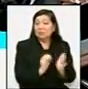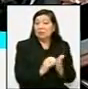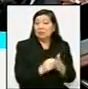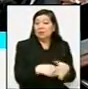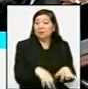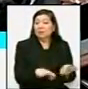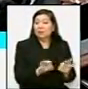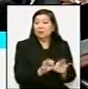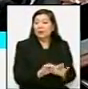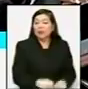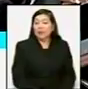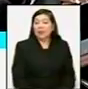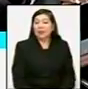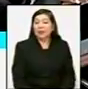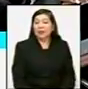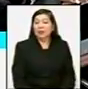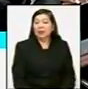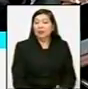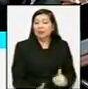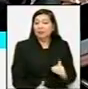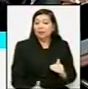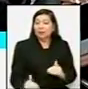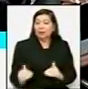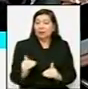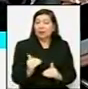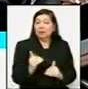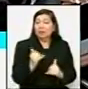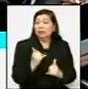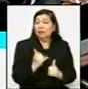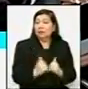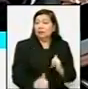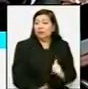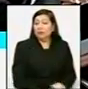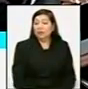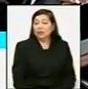resaltada y arriba tendríamos, o al final,